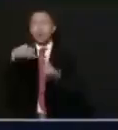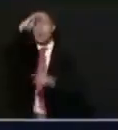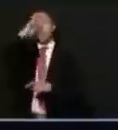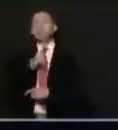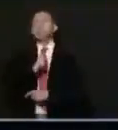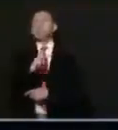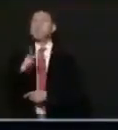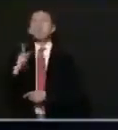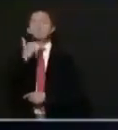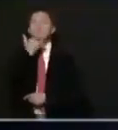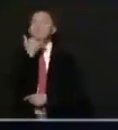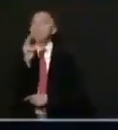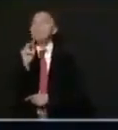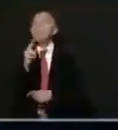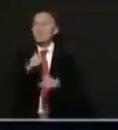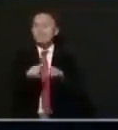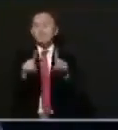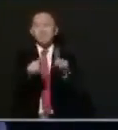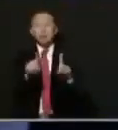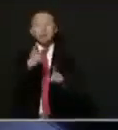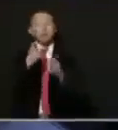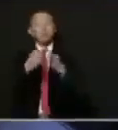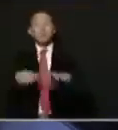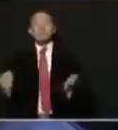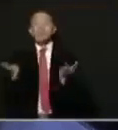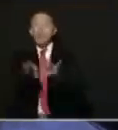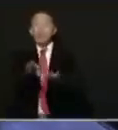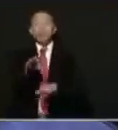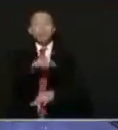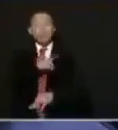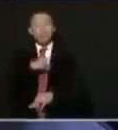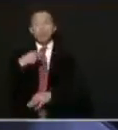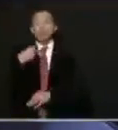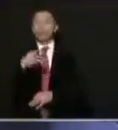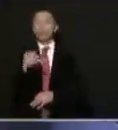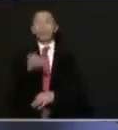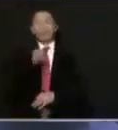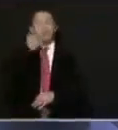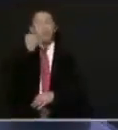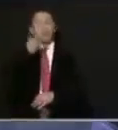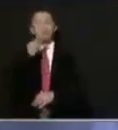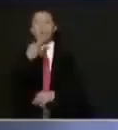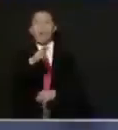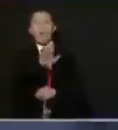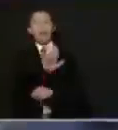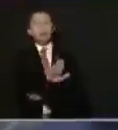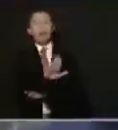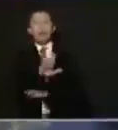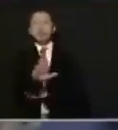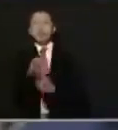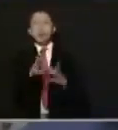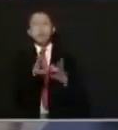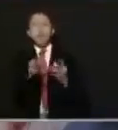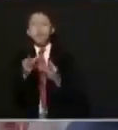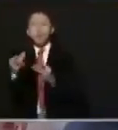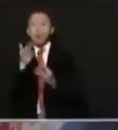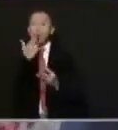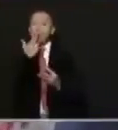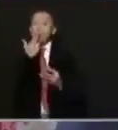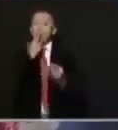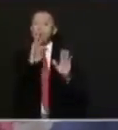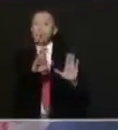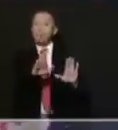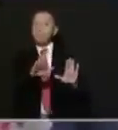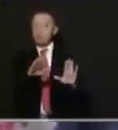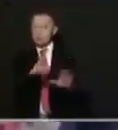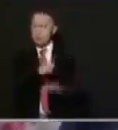Manuel, y por eso es tan importante mantener cada uno de sus idiomas. Sí, aquí quisiera aprovechar, creo que sería